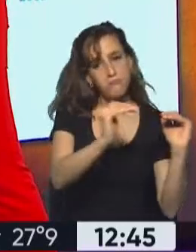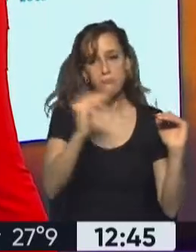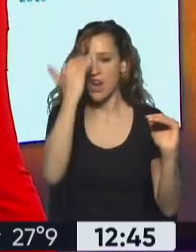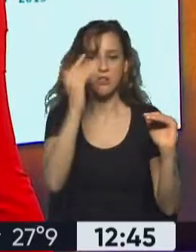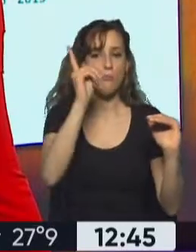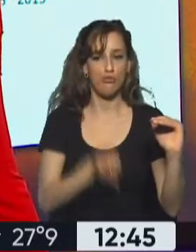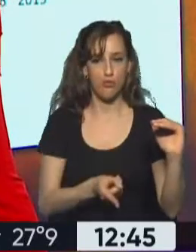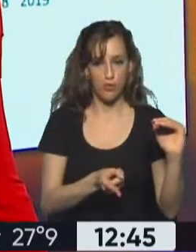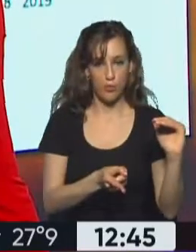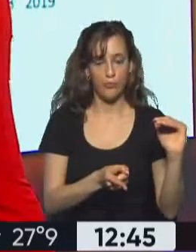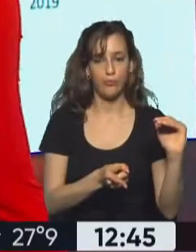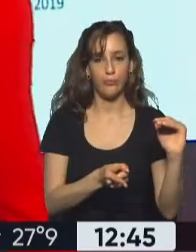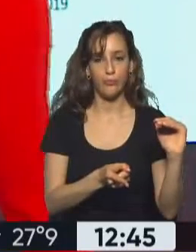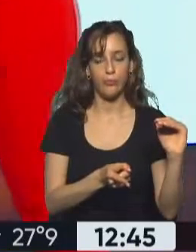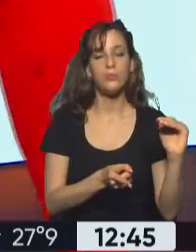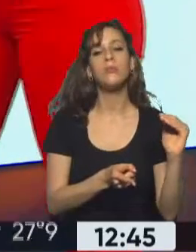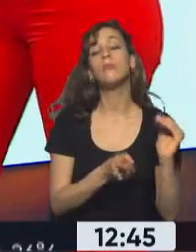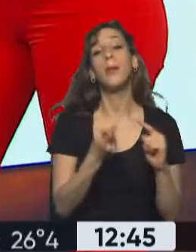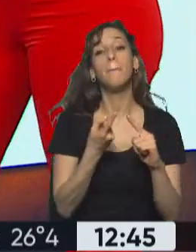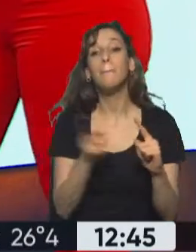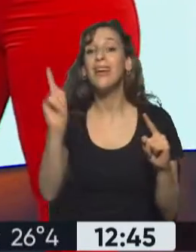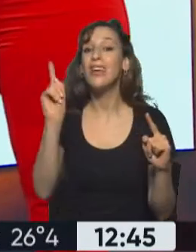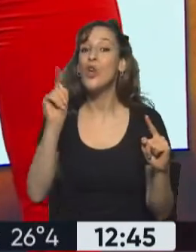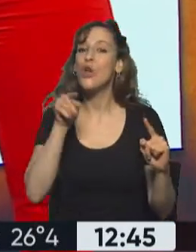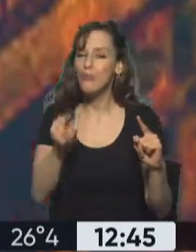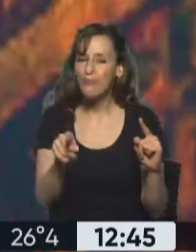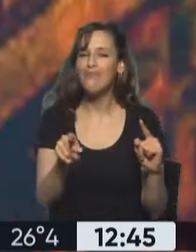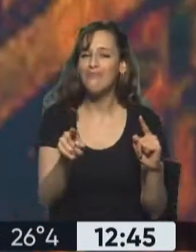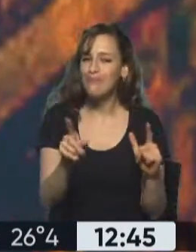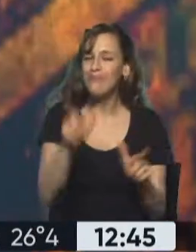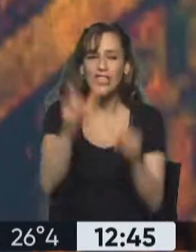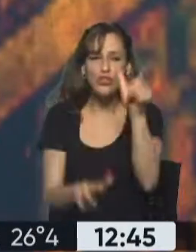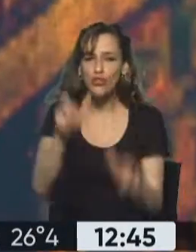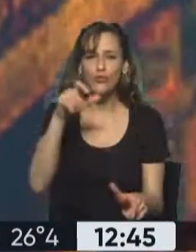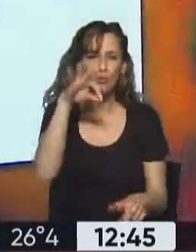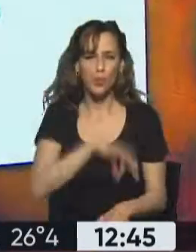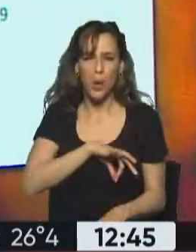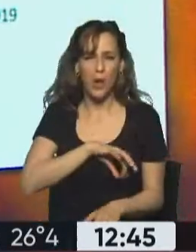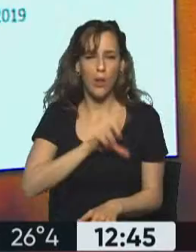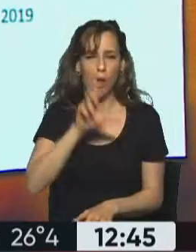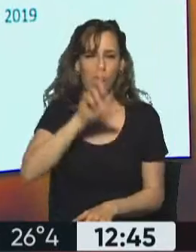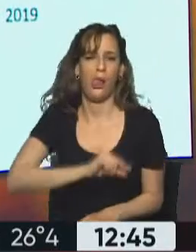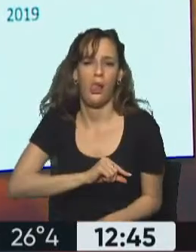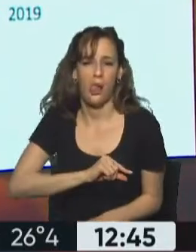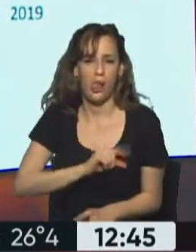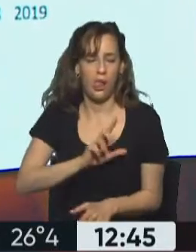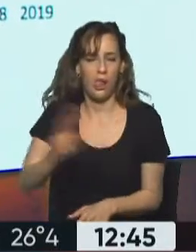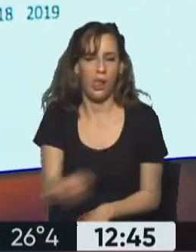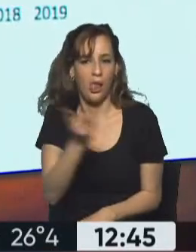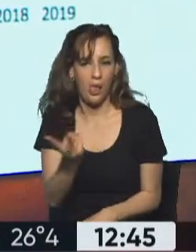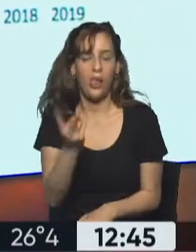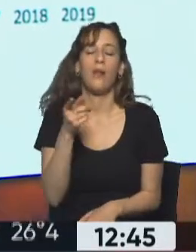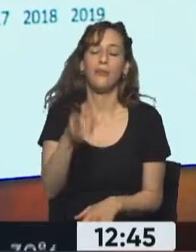que sí teníamos que era una situación de poder adquisitivo muy abajo, producto de la devaluación. Tuvimos una inflación fuerte en el 2002